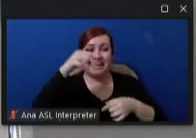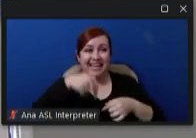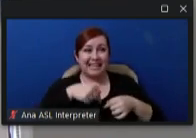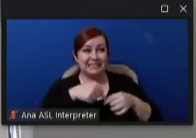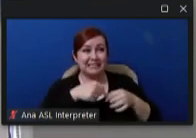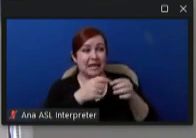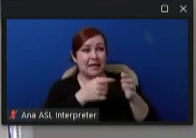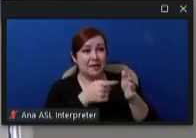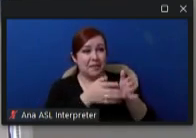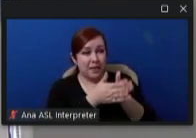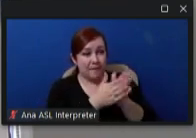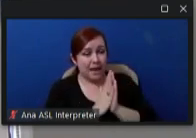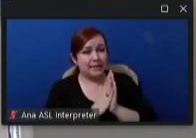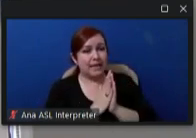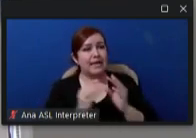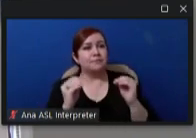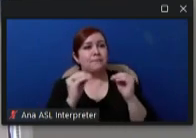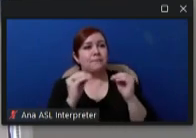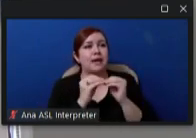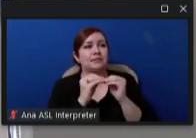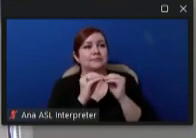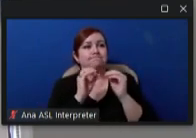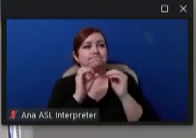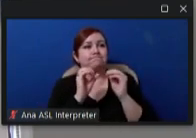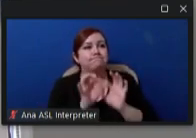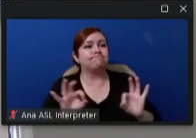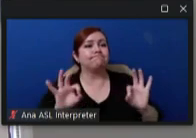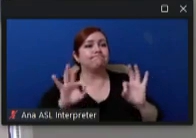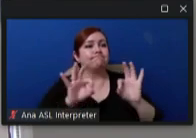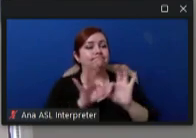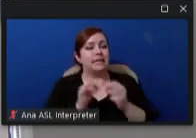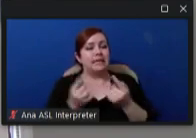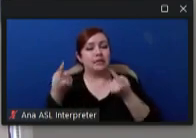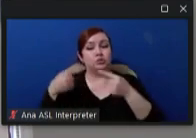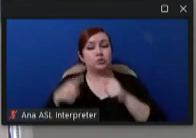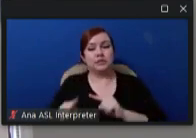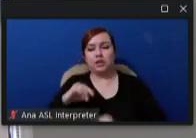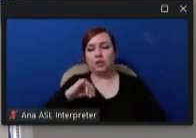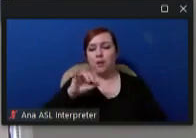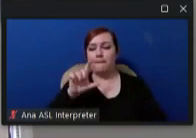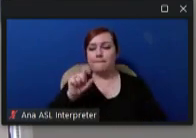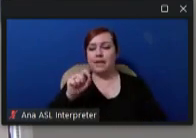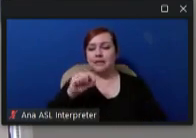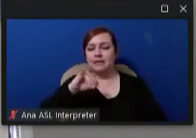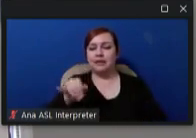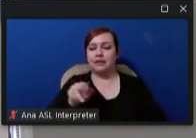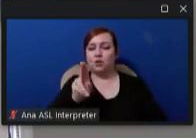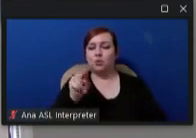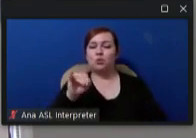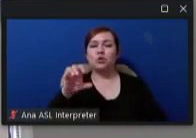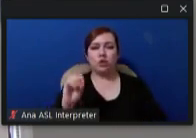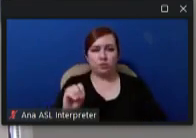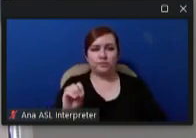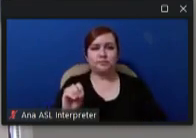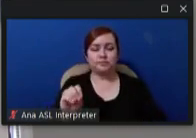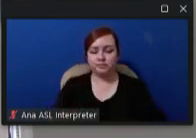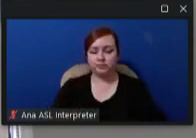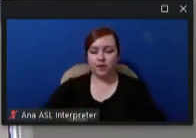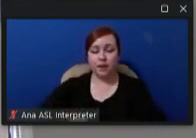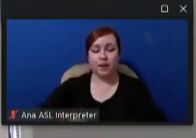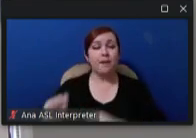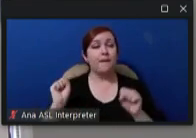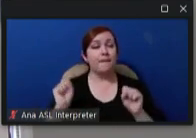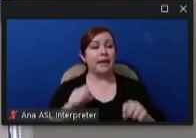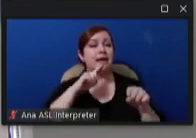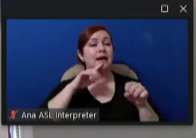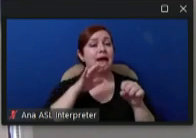más apremiante tras la tragedia reciente del 20 de junio en Cefas. Para garantizar